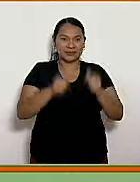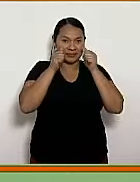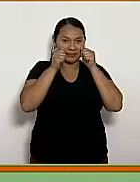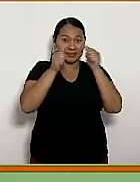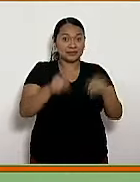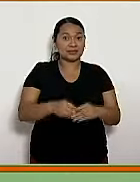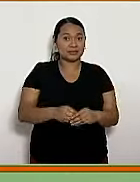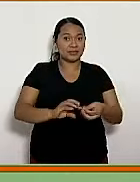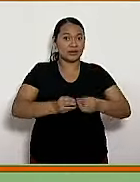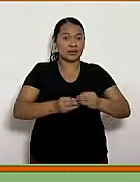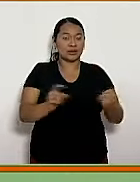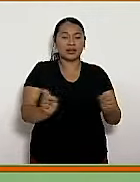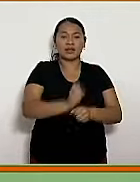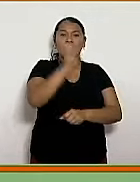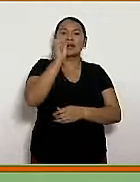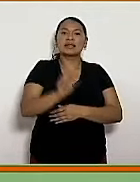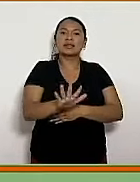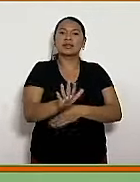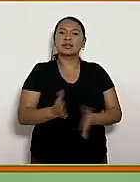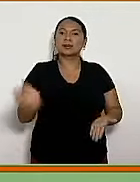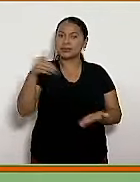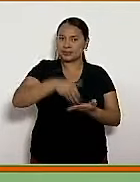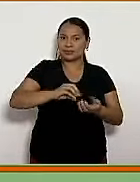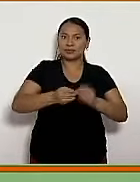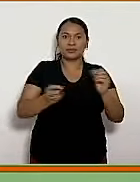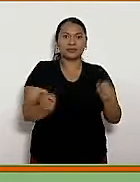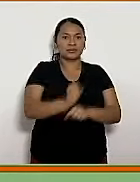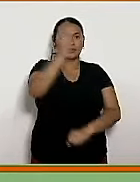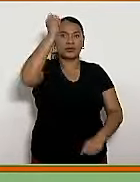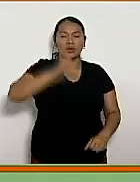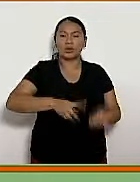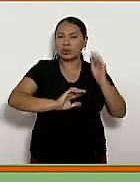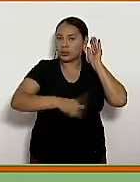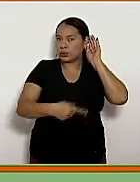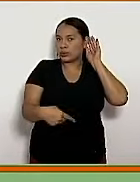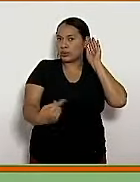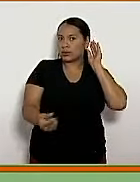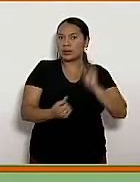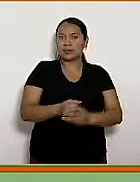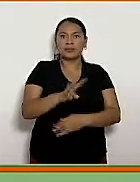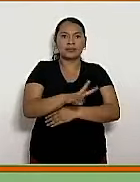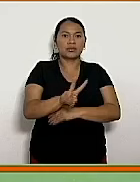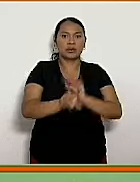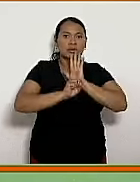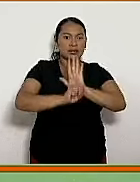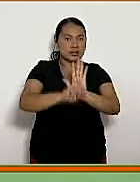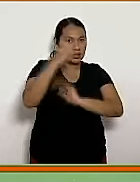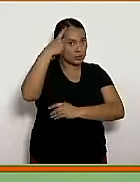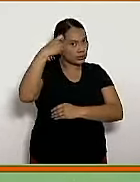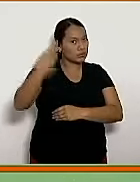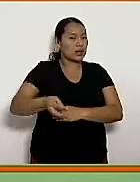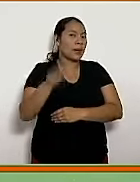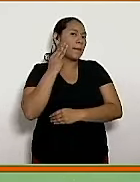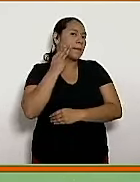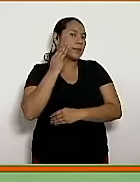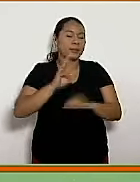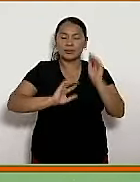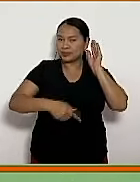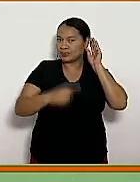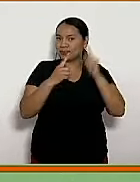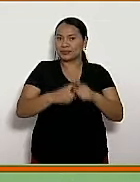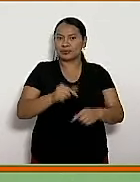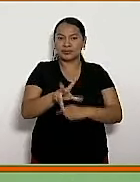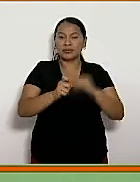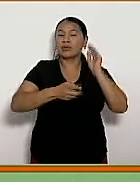Atentos, ese es el 5. Con mucho gusto repito los números ganadores. Para diaria, 42 con su símbolo de sueños madre. Para